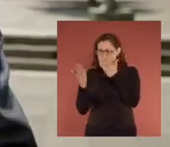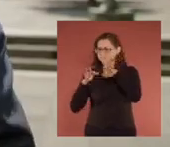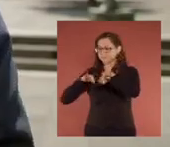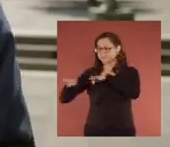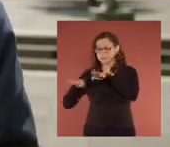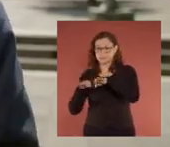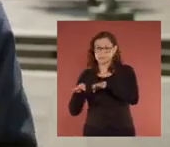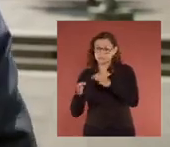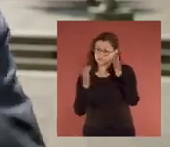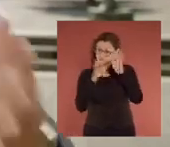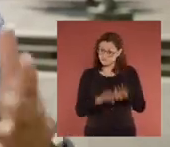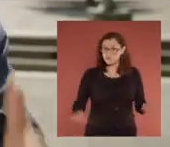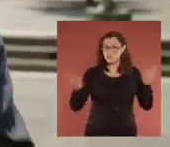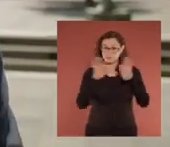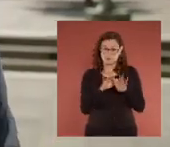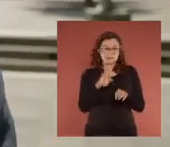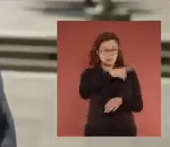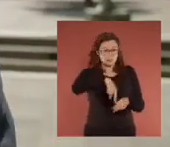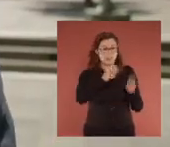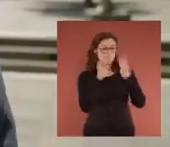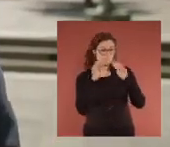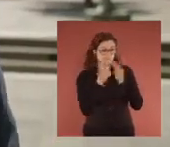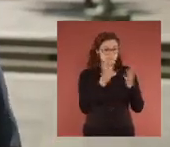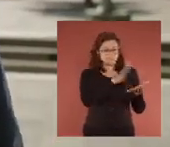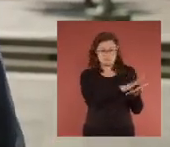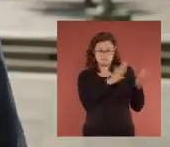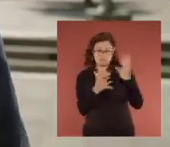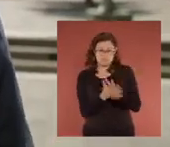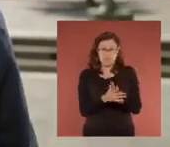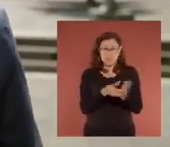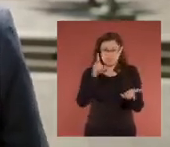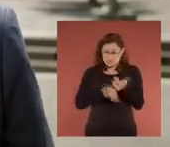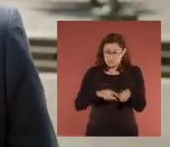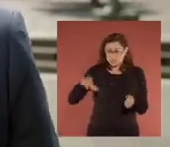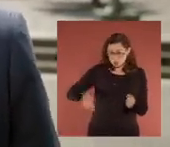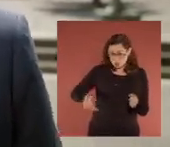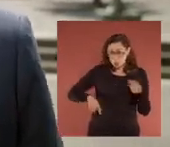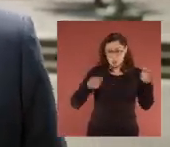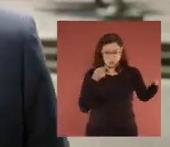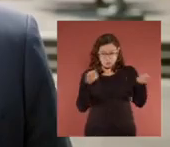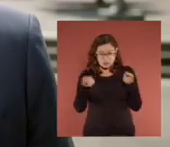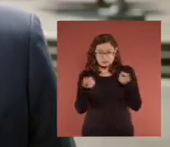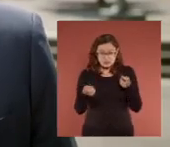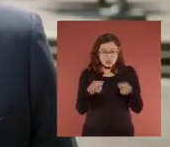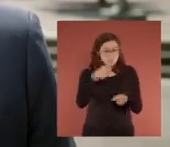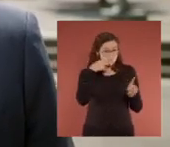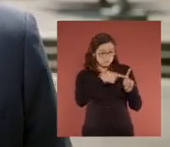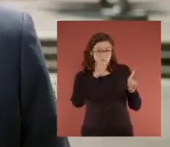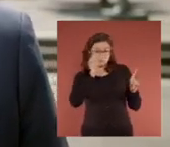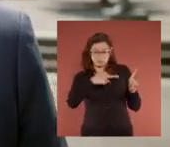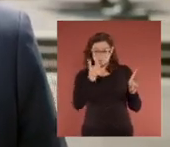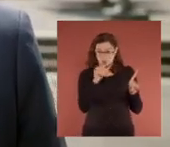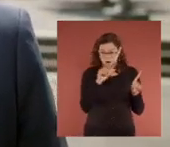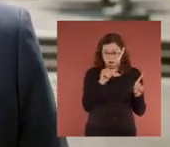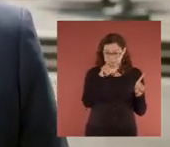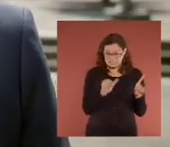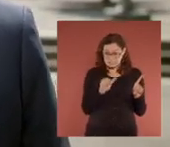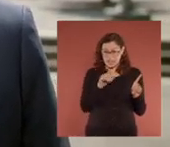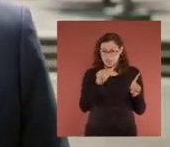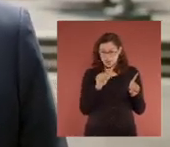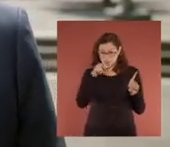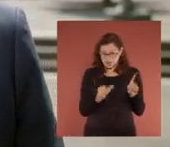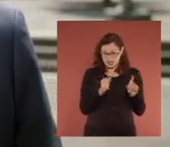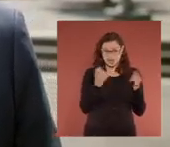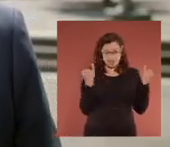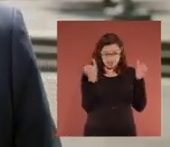de trabajar. Y algo muy importante, que ya no sea la delincuencia la que gobierne en México.